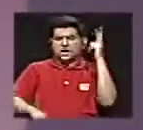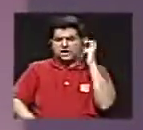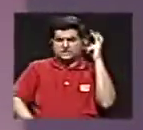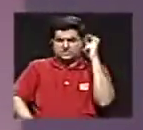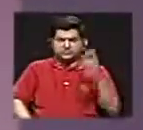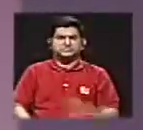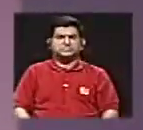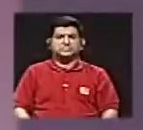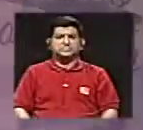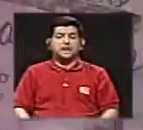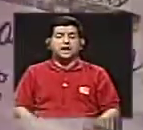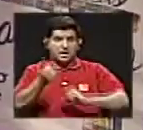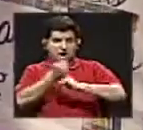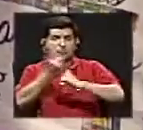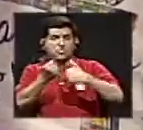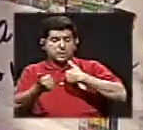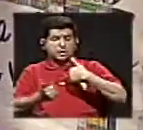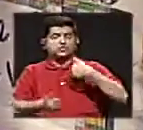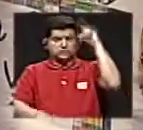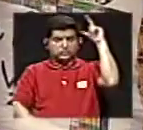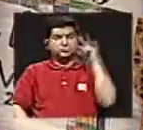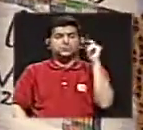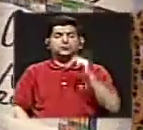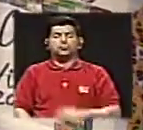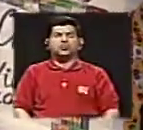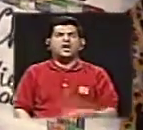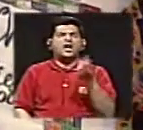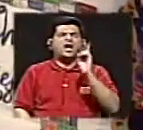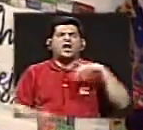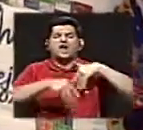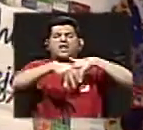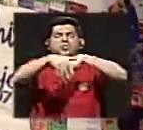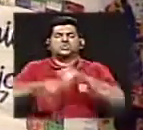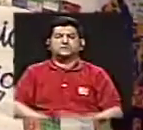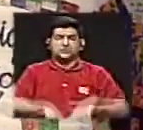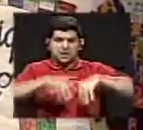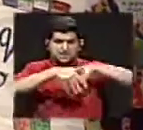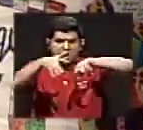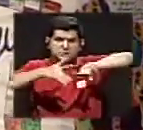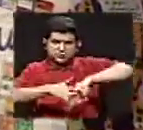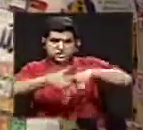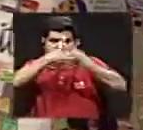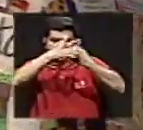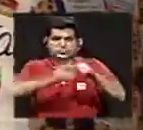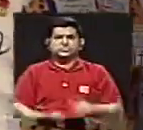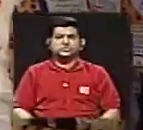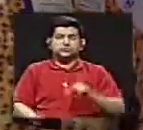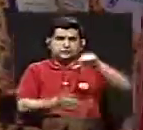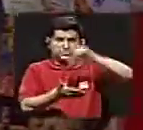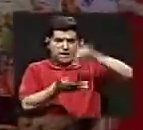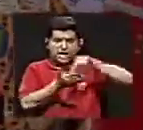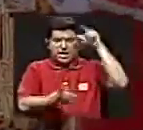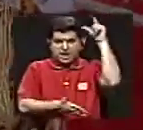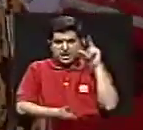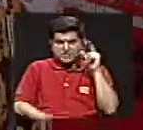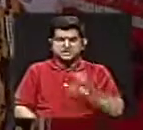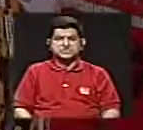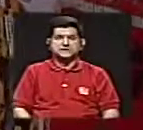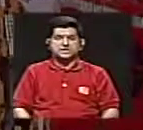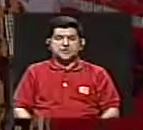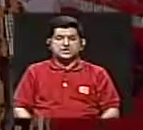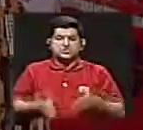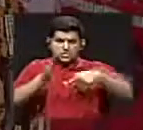están apoyando mucho en Limón también. ¿A dónde va a ser la marcha? La marcha va a empezar del centro de Limón, del